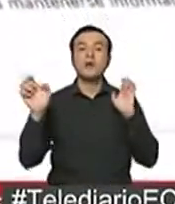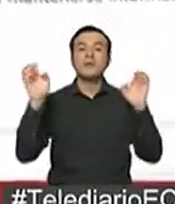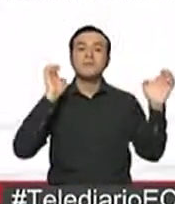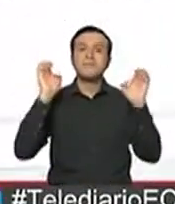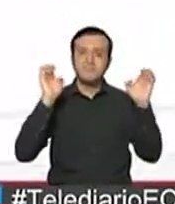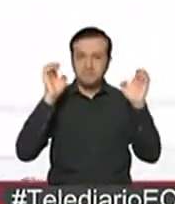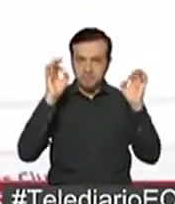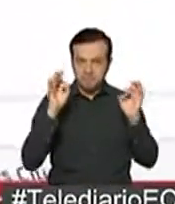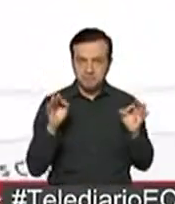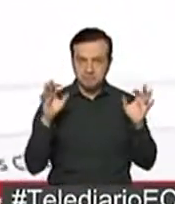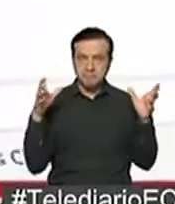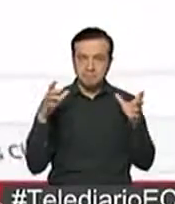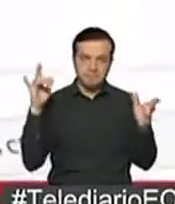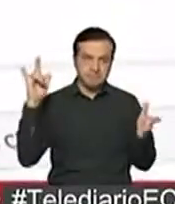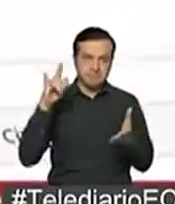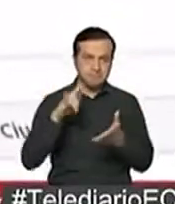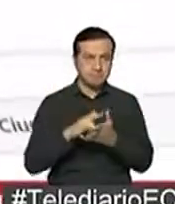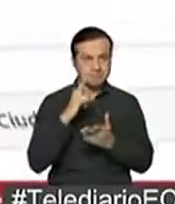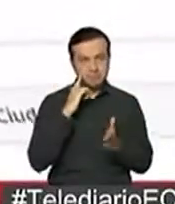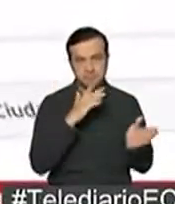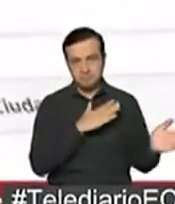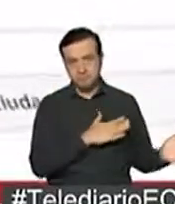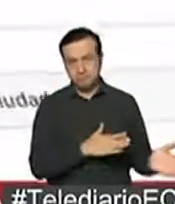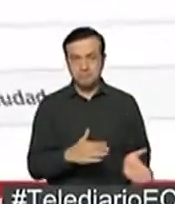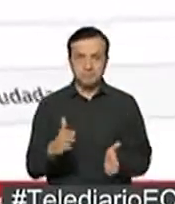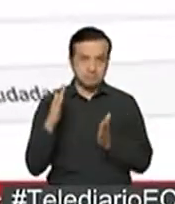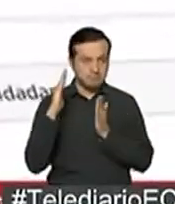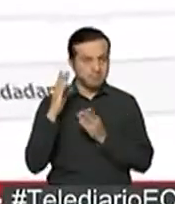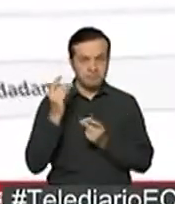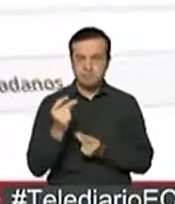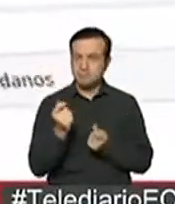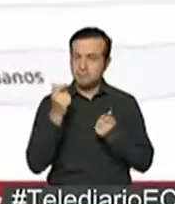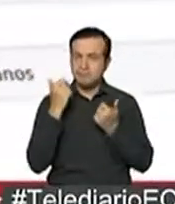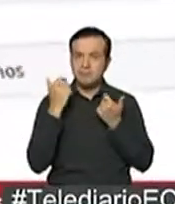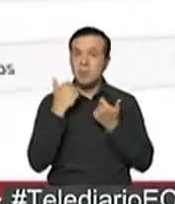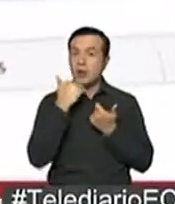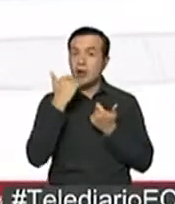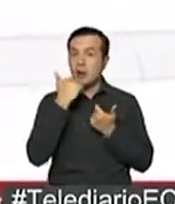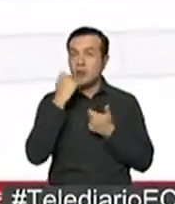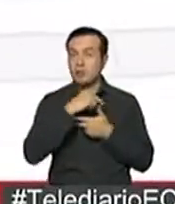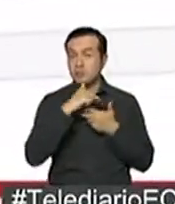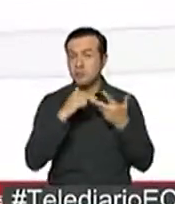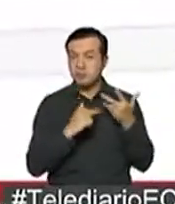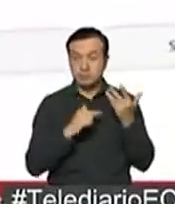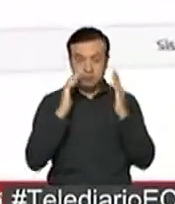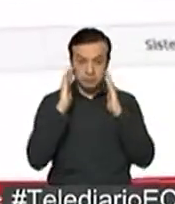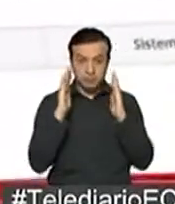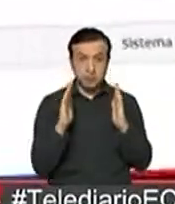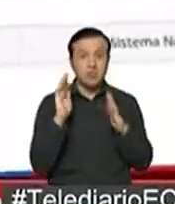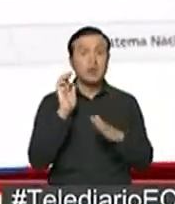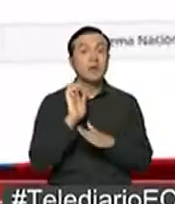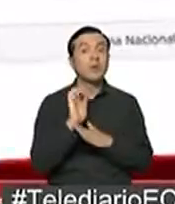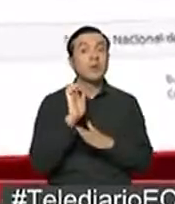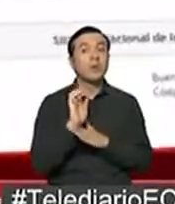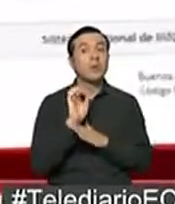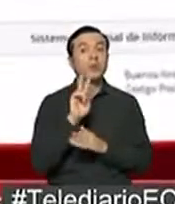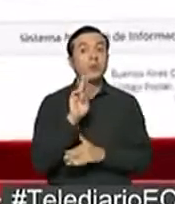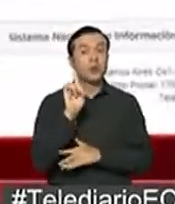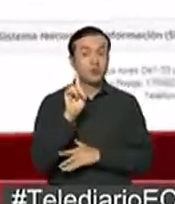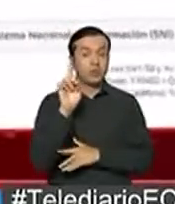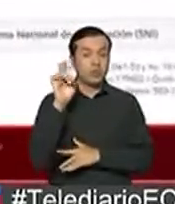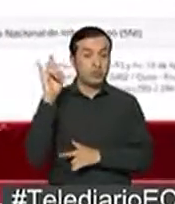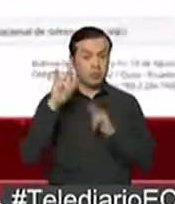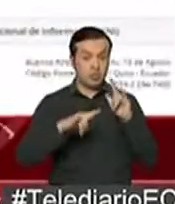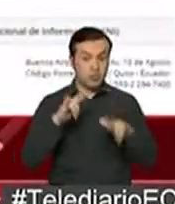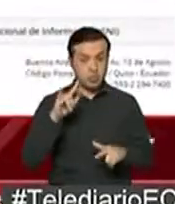de las terminales aéreas para detectar y atender de manera inmediata cualquier caso sospechoso ecuador tiene 21 aeropuertos